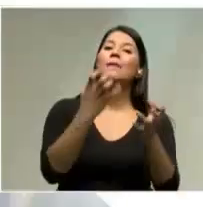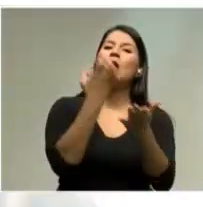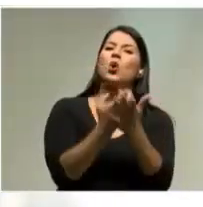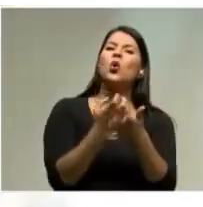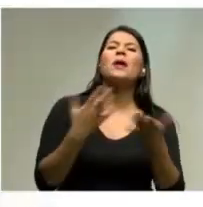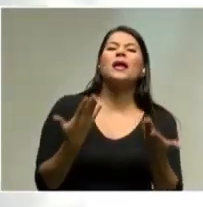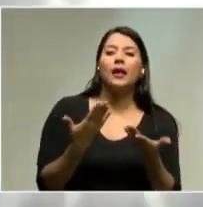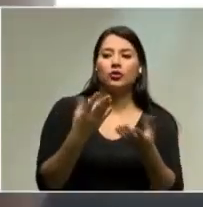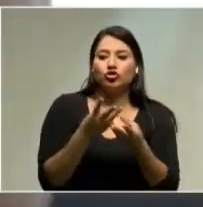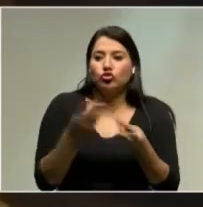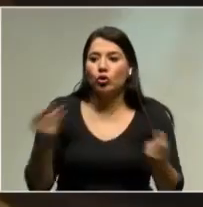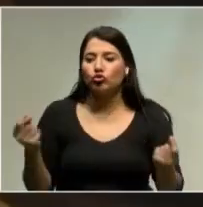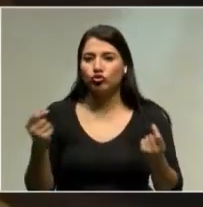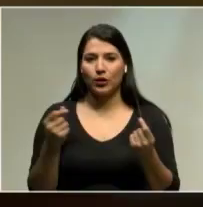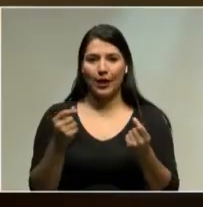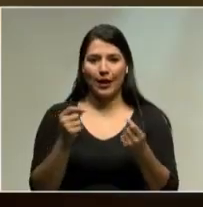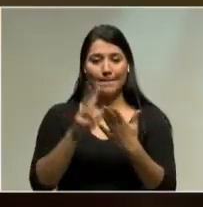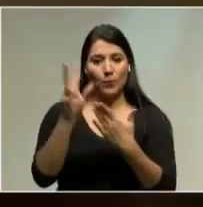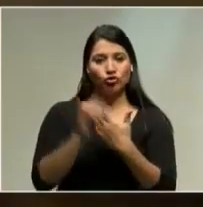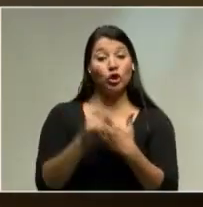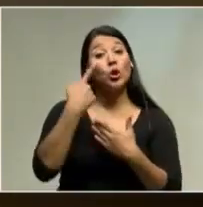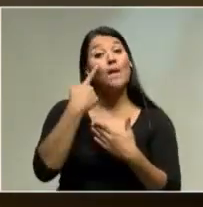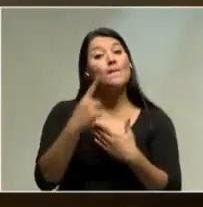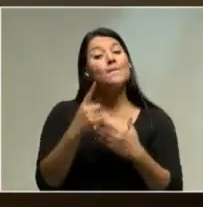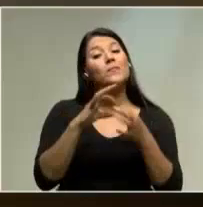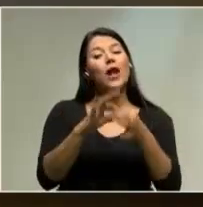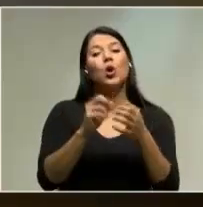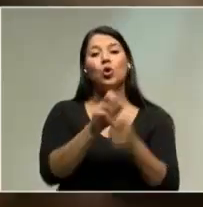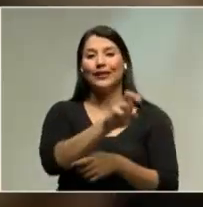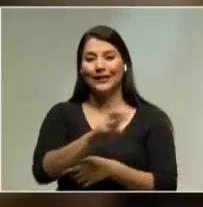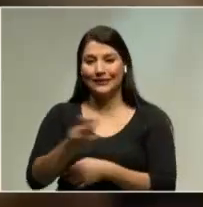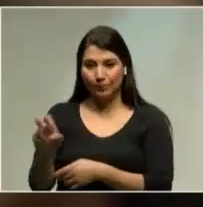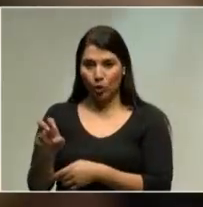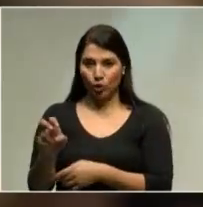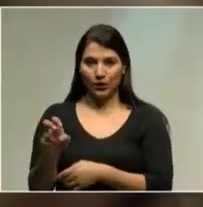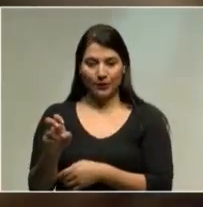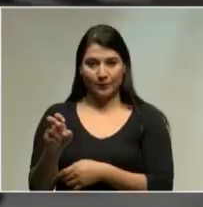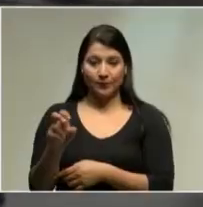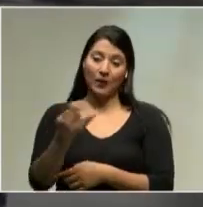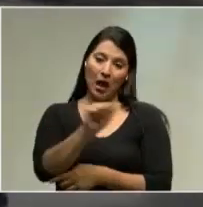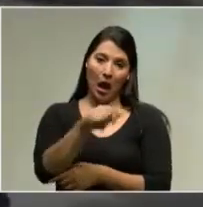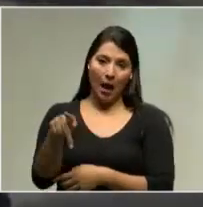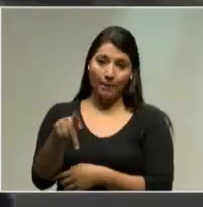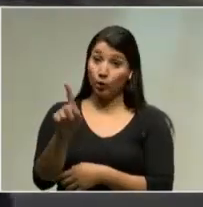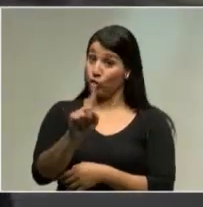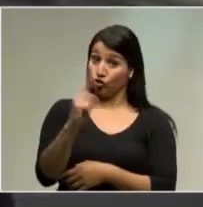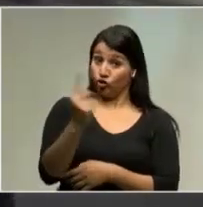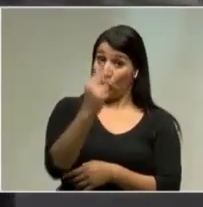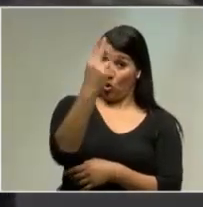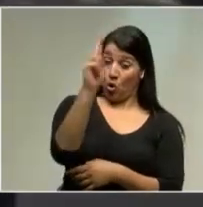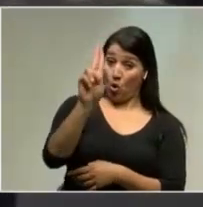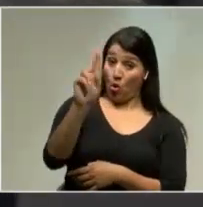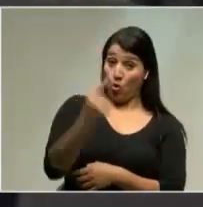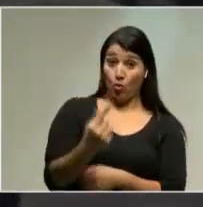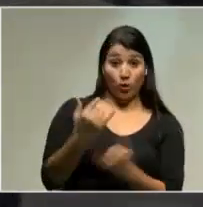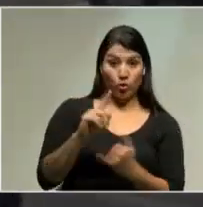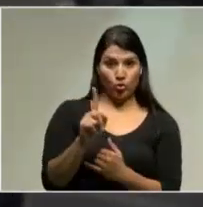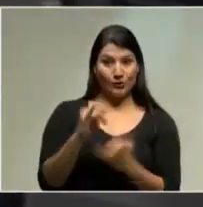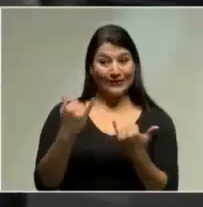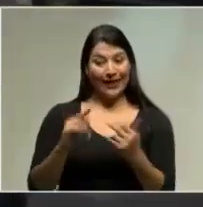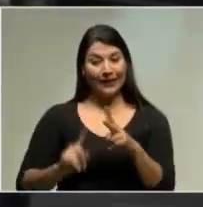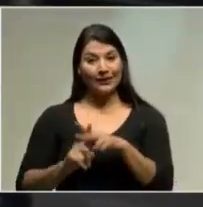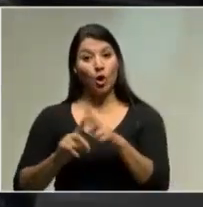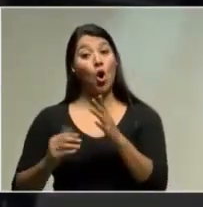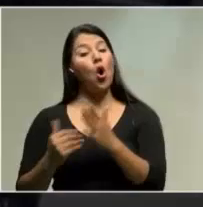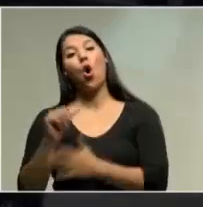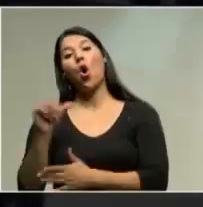plataformas tecnológicas de transporte. Y ya no es solo Uber, sino que en los últimos días se anunció la entrada en operación de otra